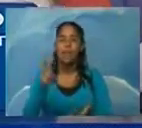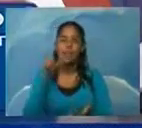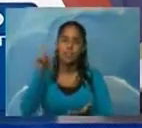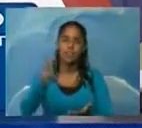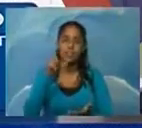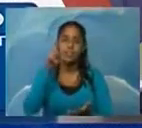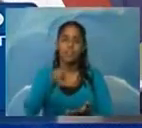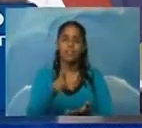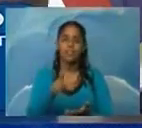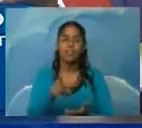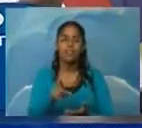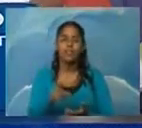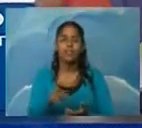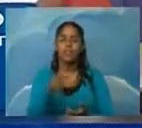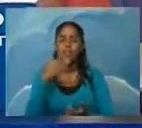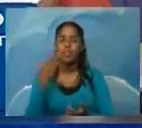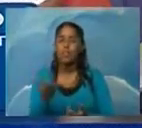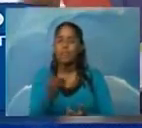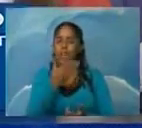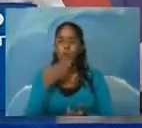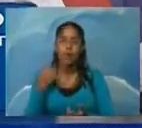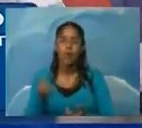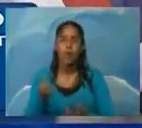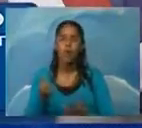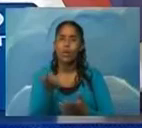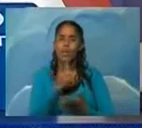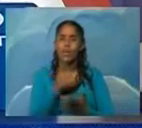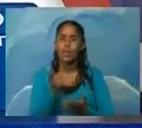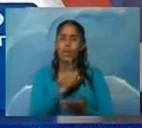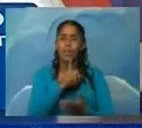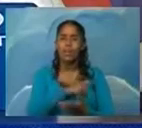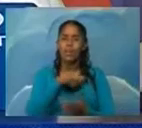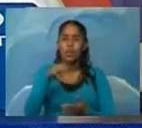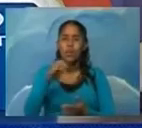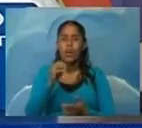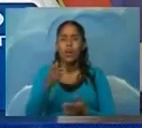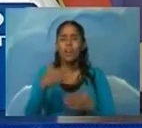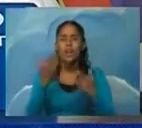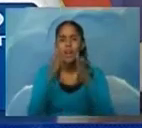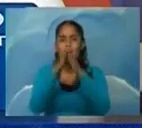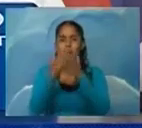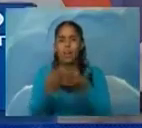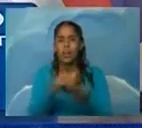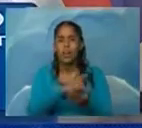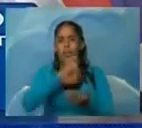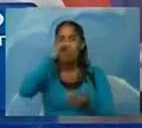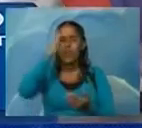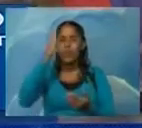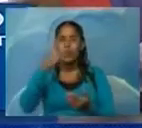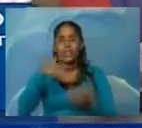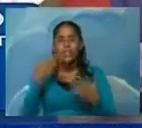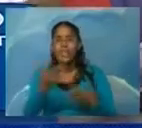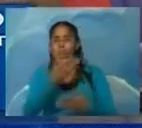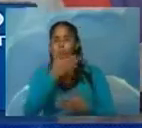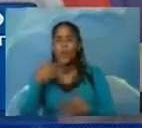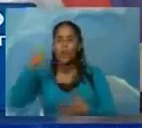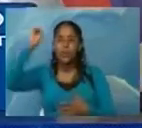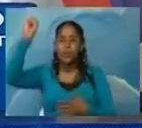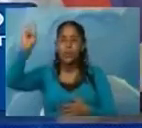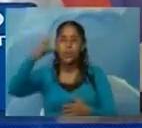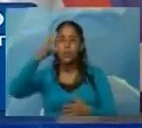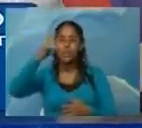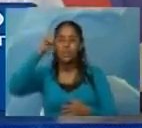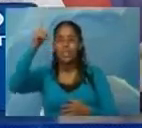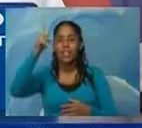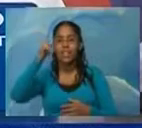nuestras primeras necesidades. ¿Qué mejor libro de moral que la palabra de Dios? ¿Y qué mejor luz que